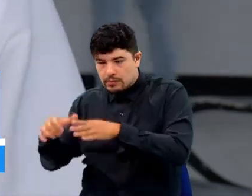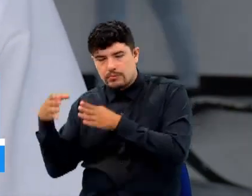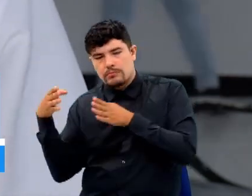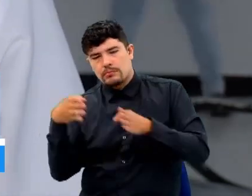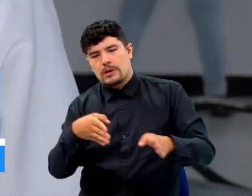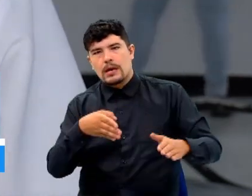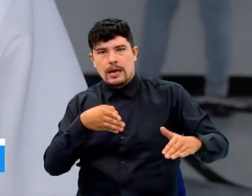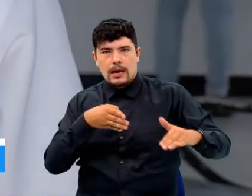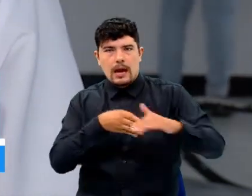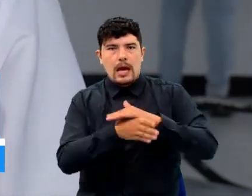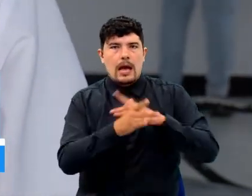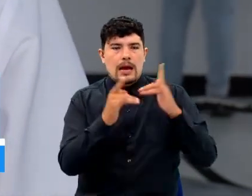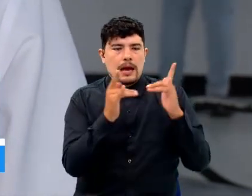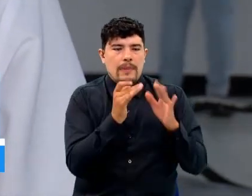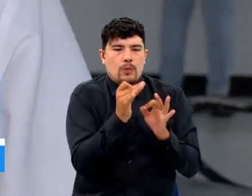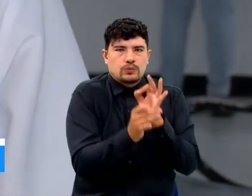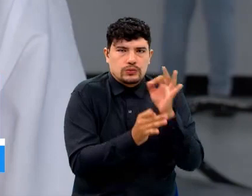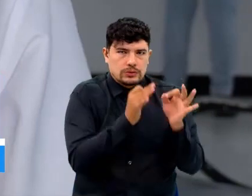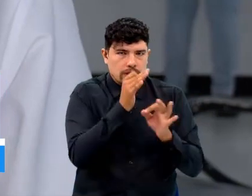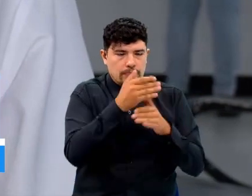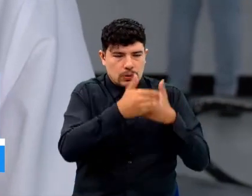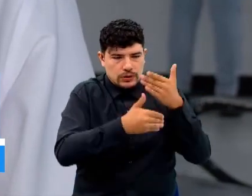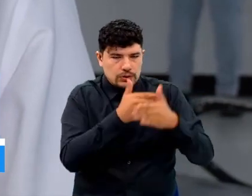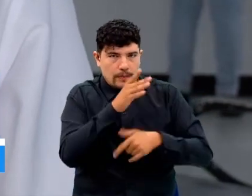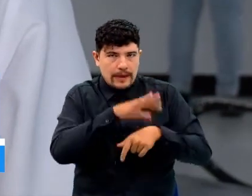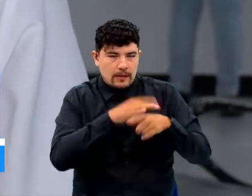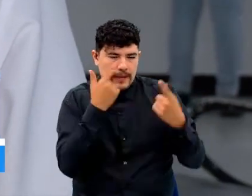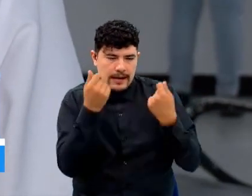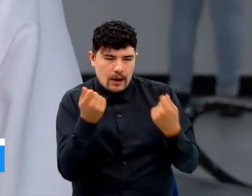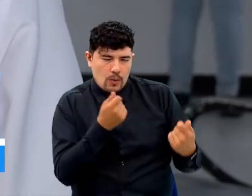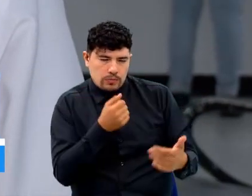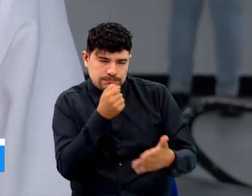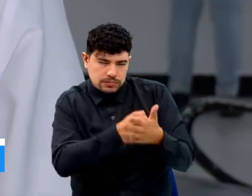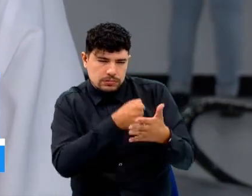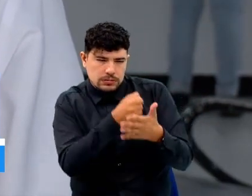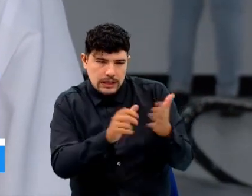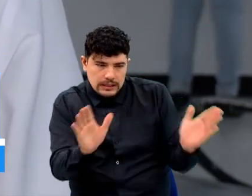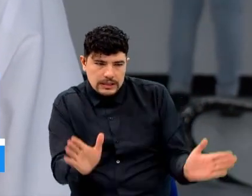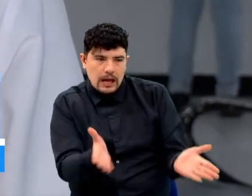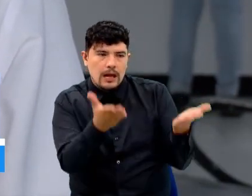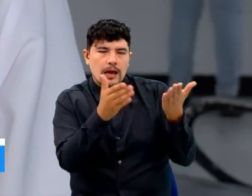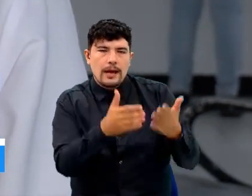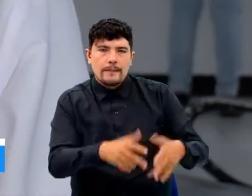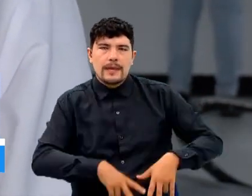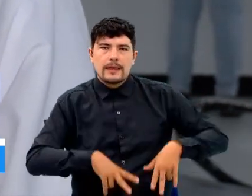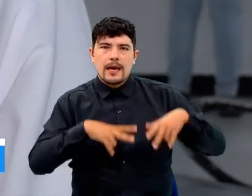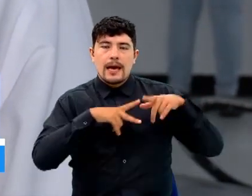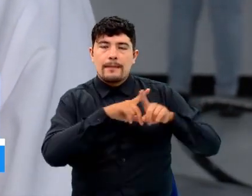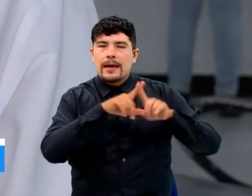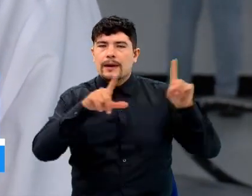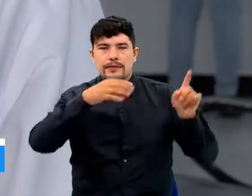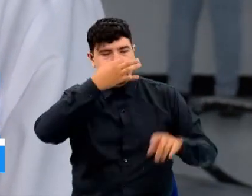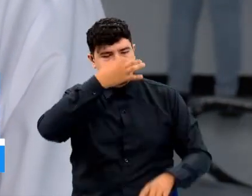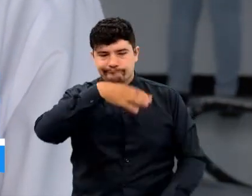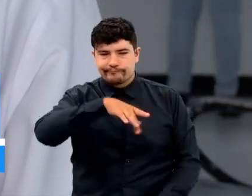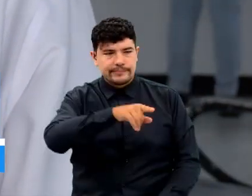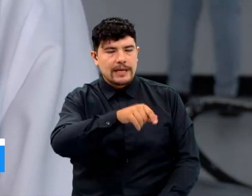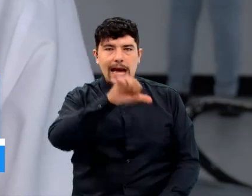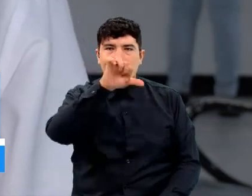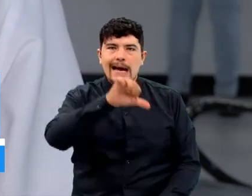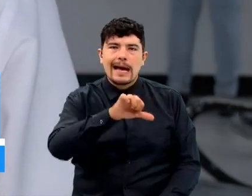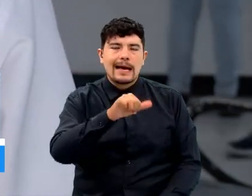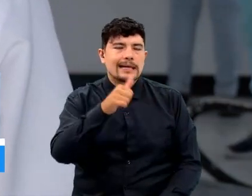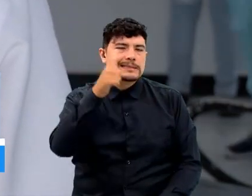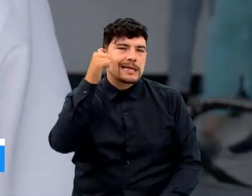todas las maniobras médicas correspondientes e infortunadamente en el día de ayer en